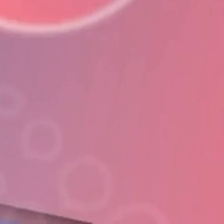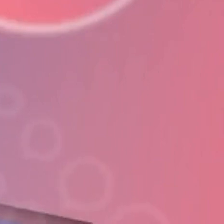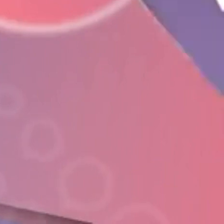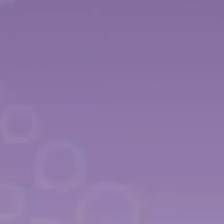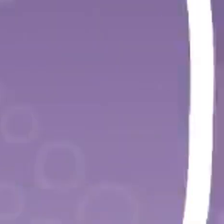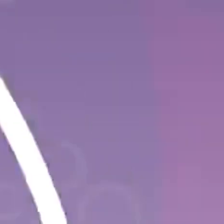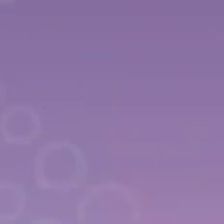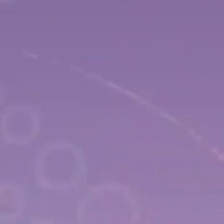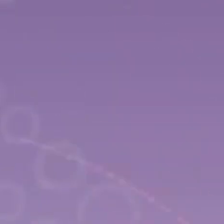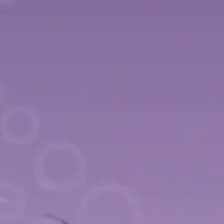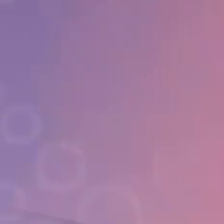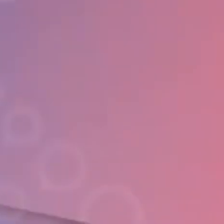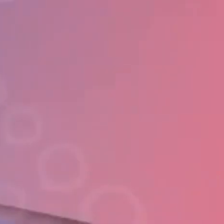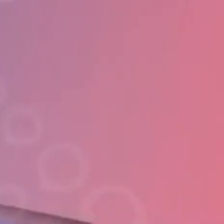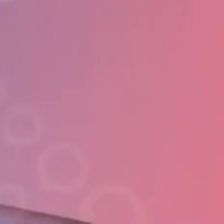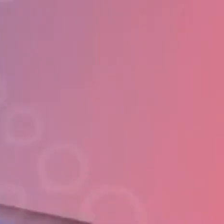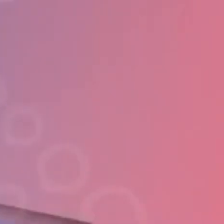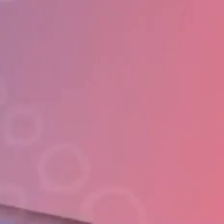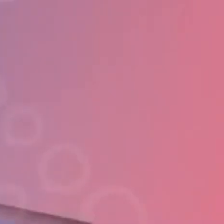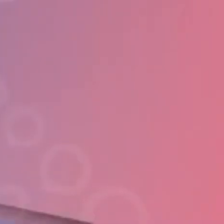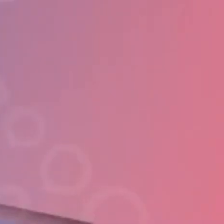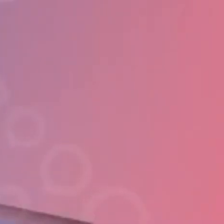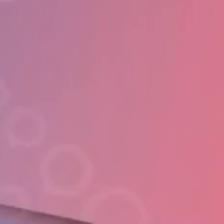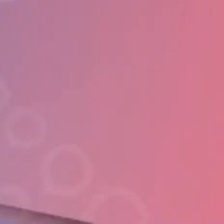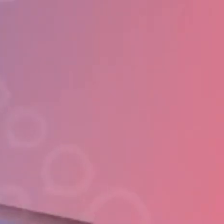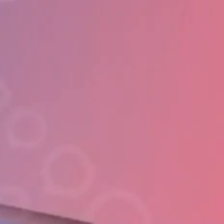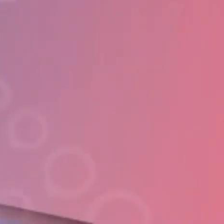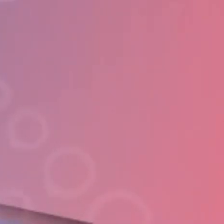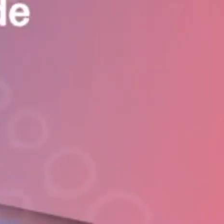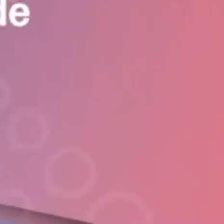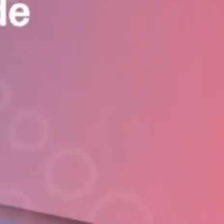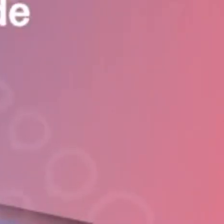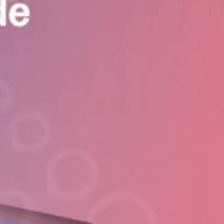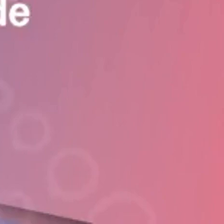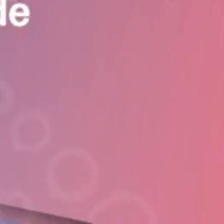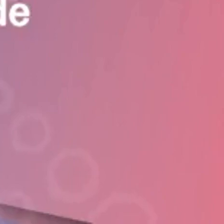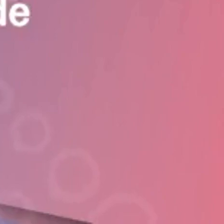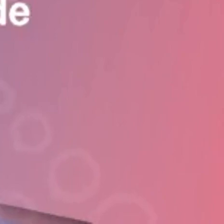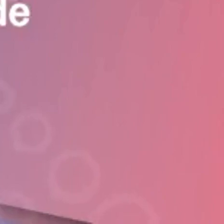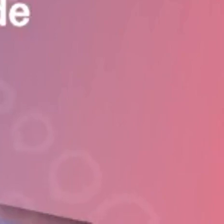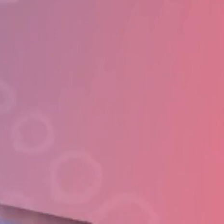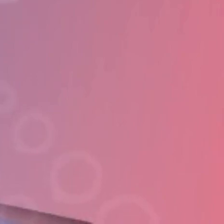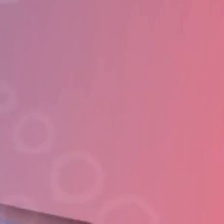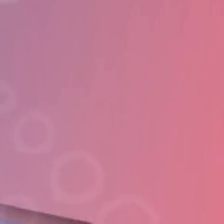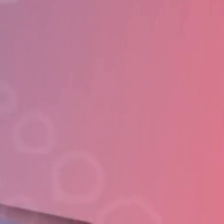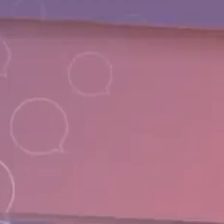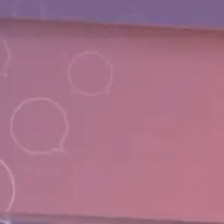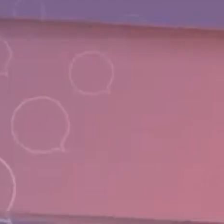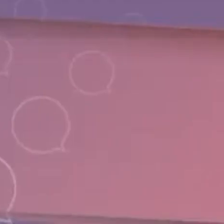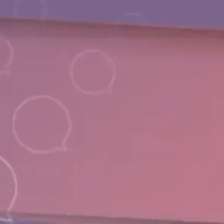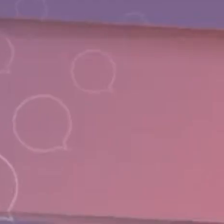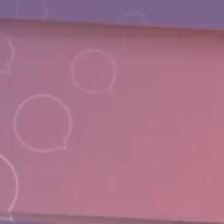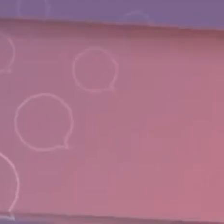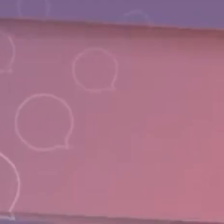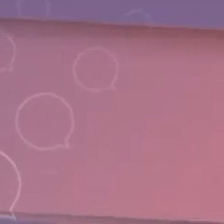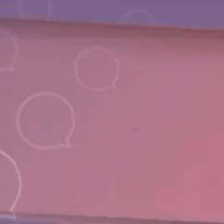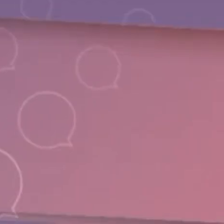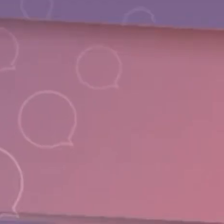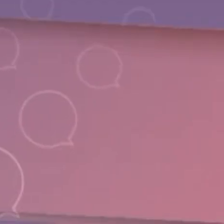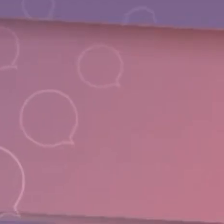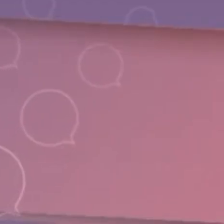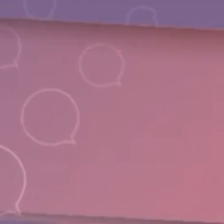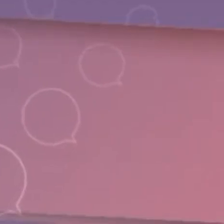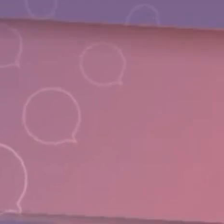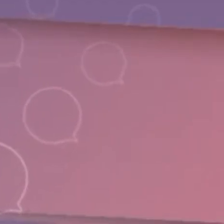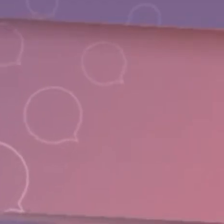Celaya cada persona candidata contará con un minuto para dar un mensaje inicial de presentación el debate se dividirá